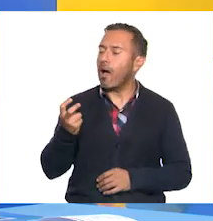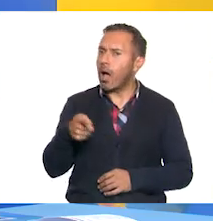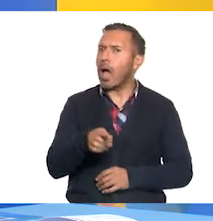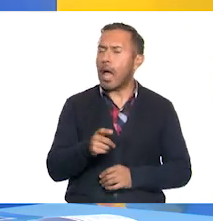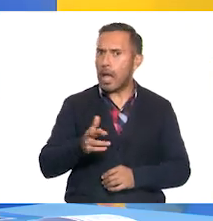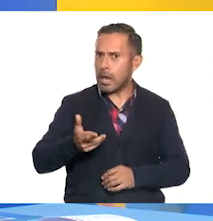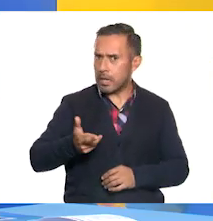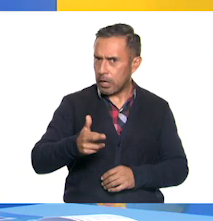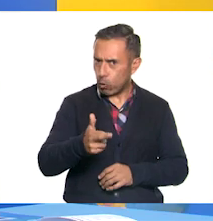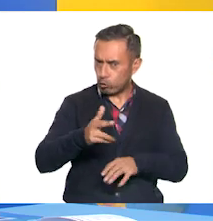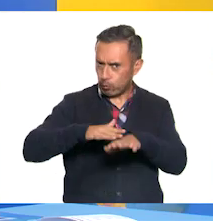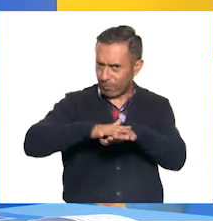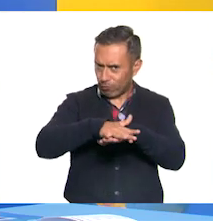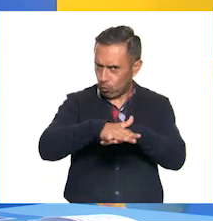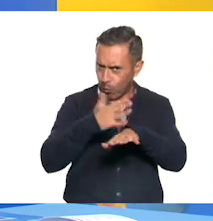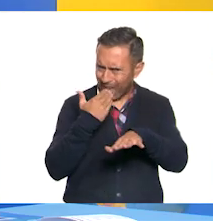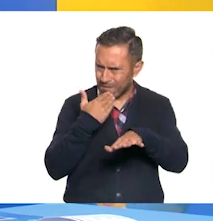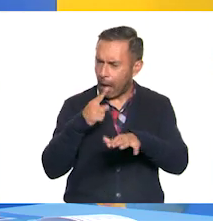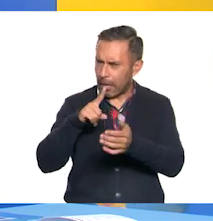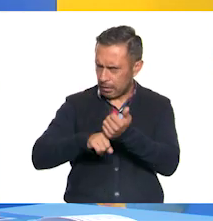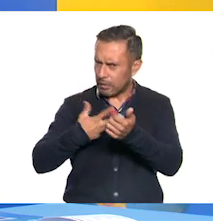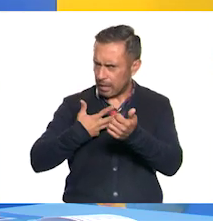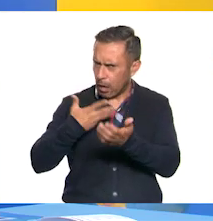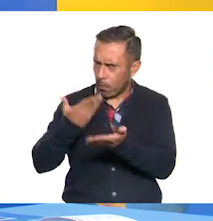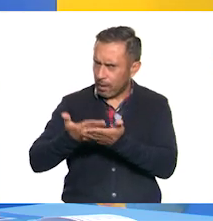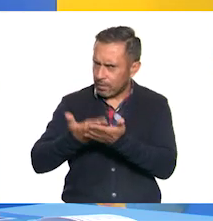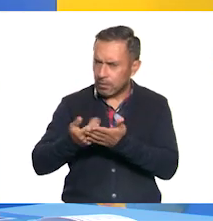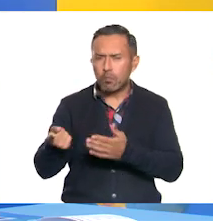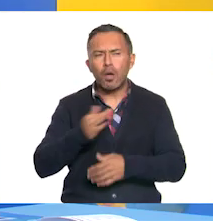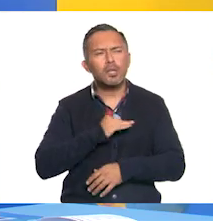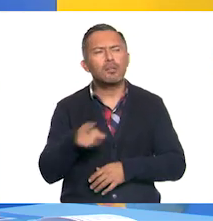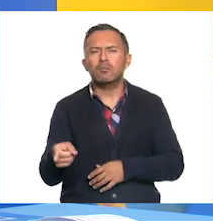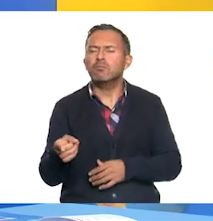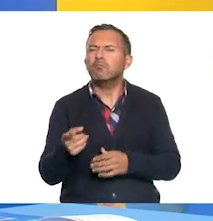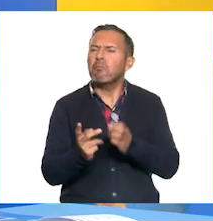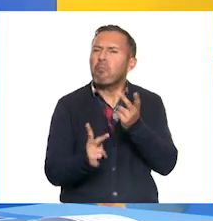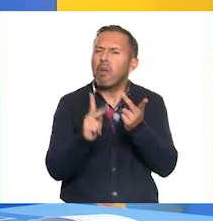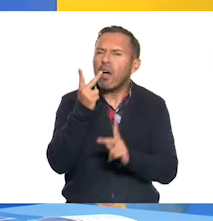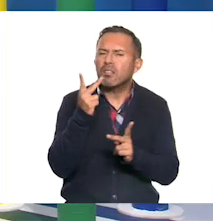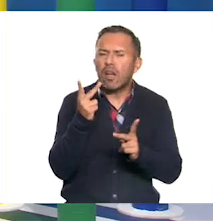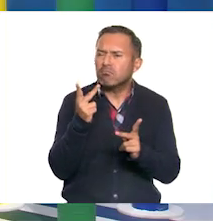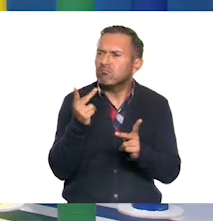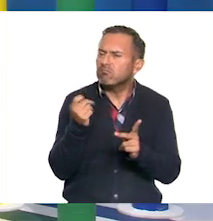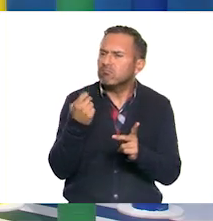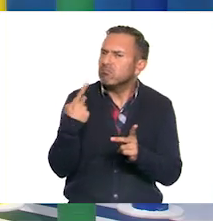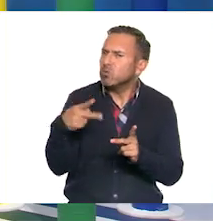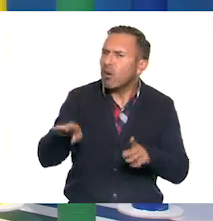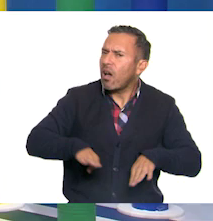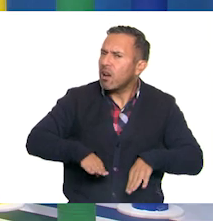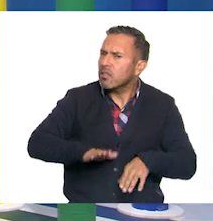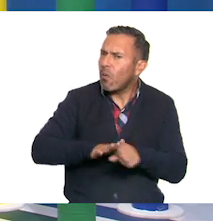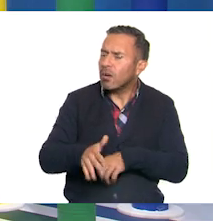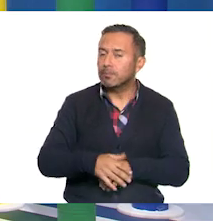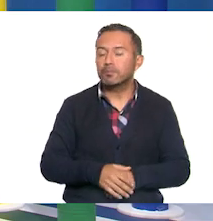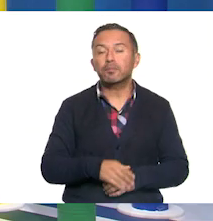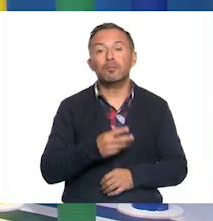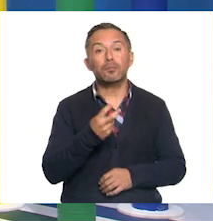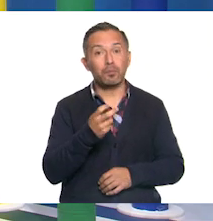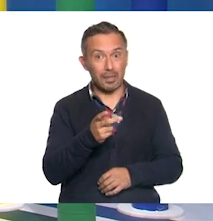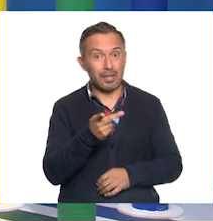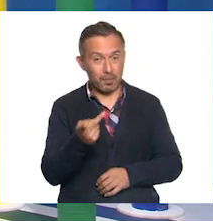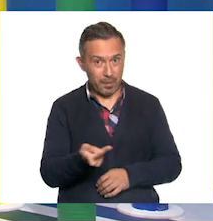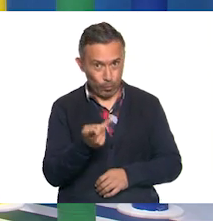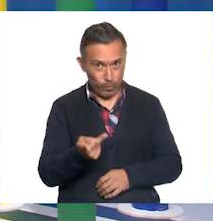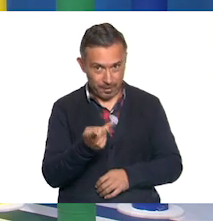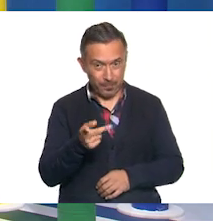hay humedad, ¿verdad? ¿Y qué tipo de vegetación puede vivir con estas características? Bueno, pues para contestar esa pregunta